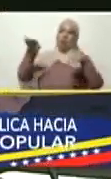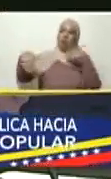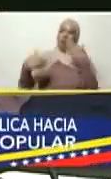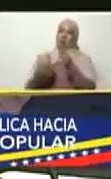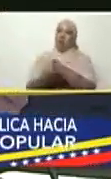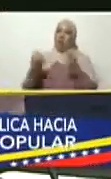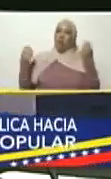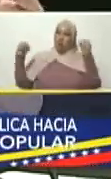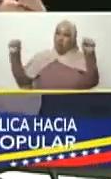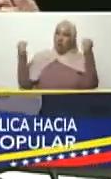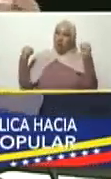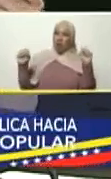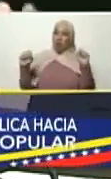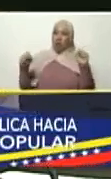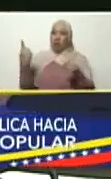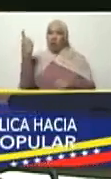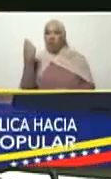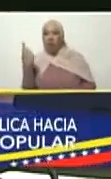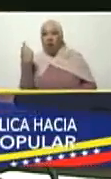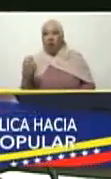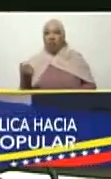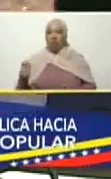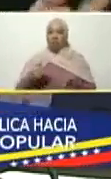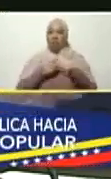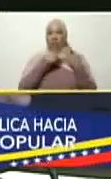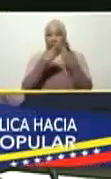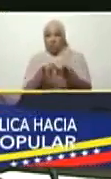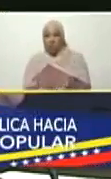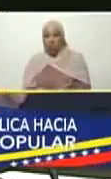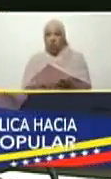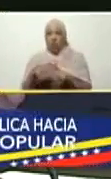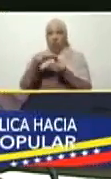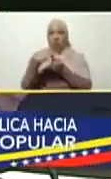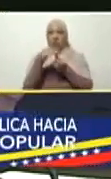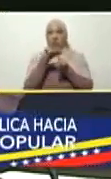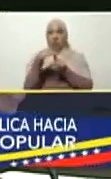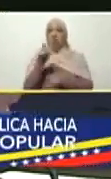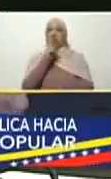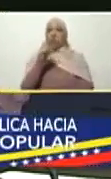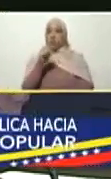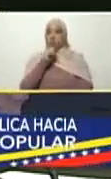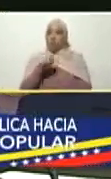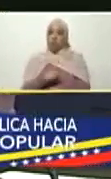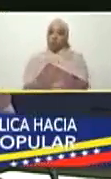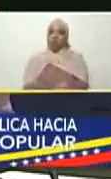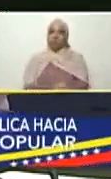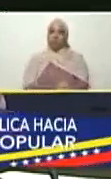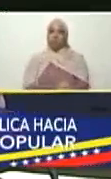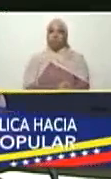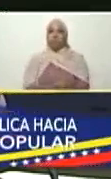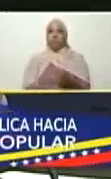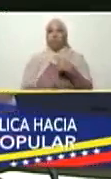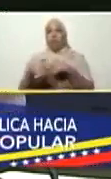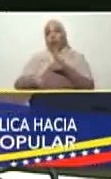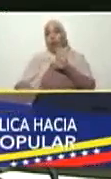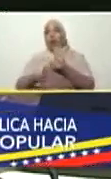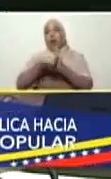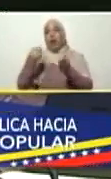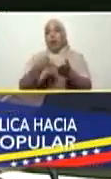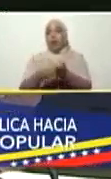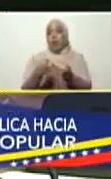se han ejecutado. Ha habido falta quizá de voluntad. Las circunstancias también han conspirado en contra. Las leyes de financiamiento,